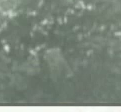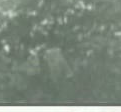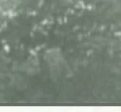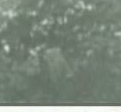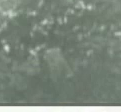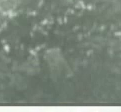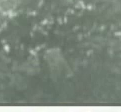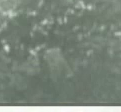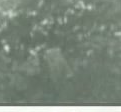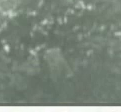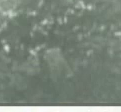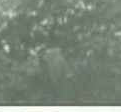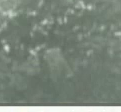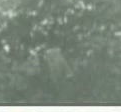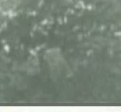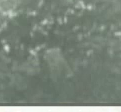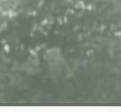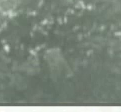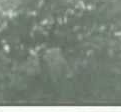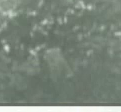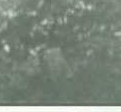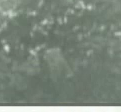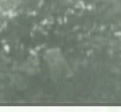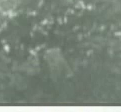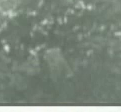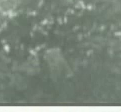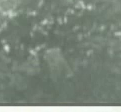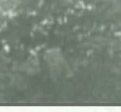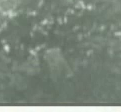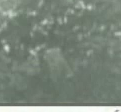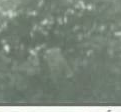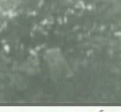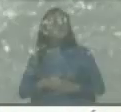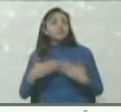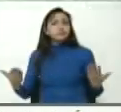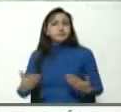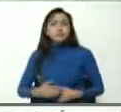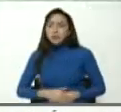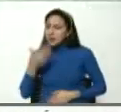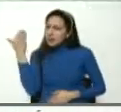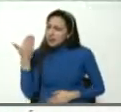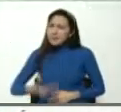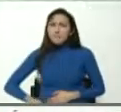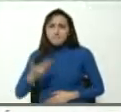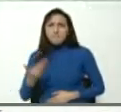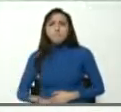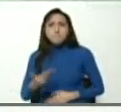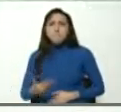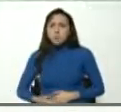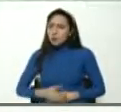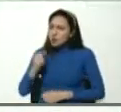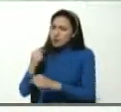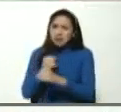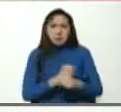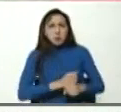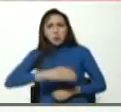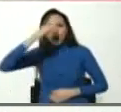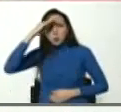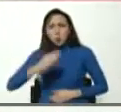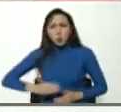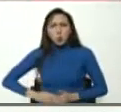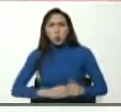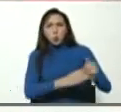luego el general cárcel ternero ocupó importantes puestos de mando en la fuerza